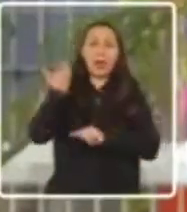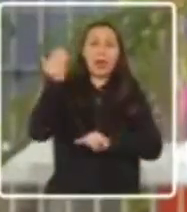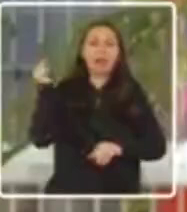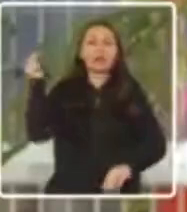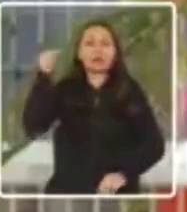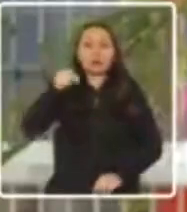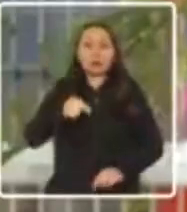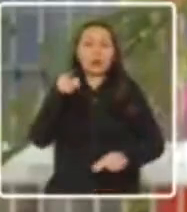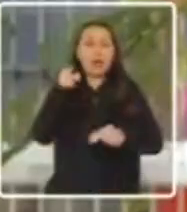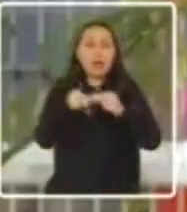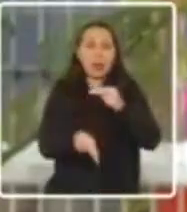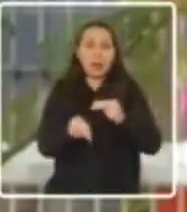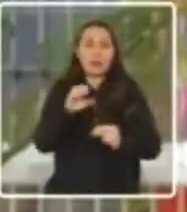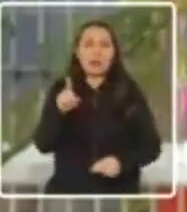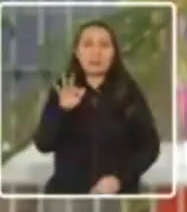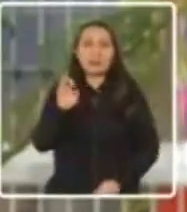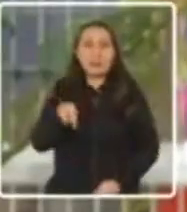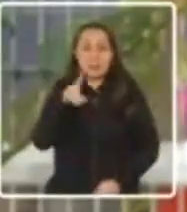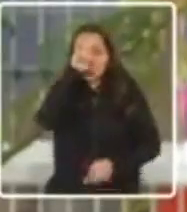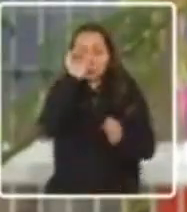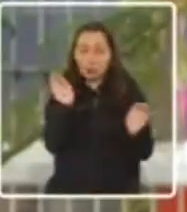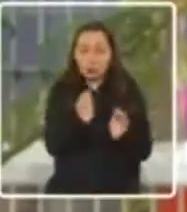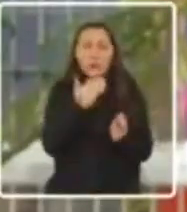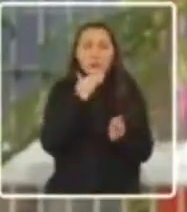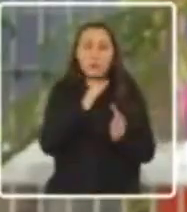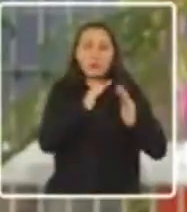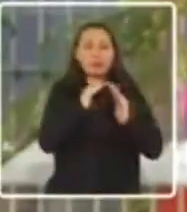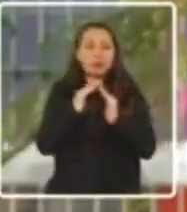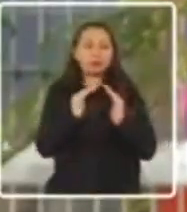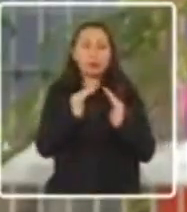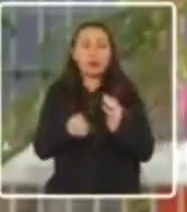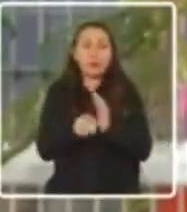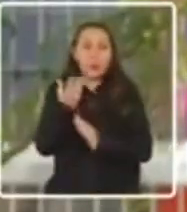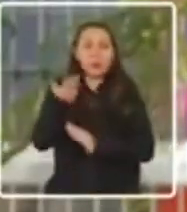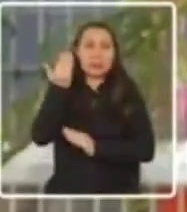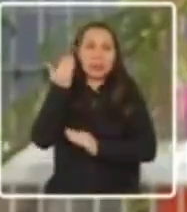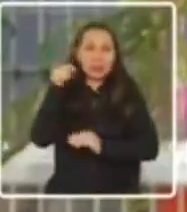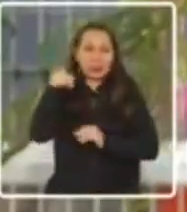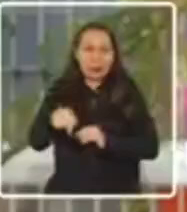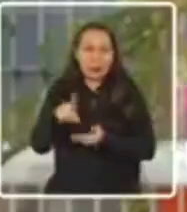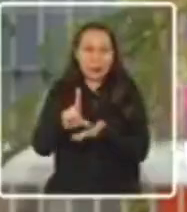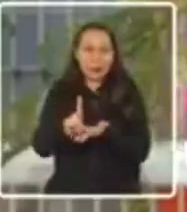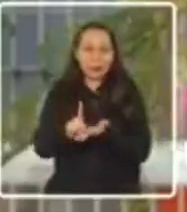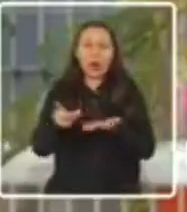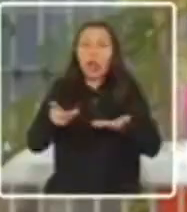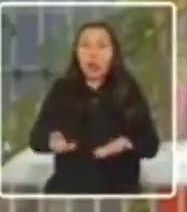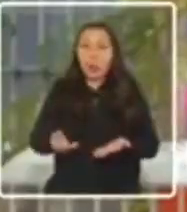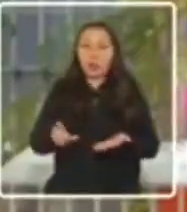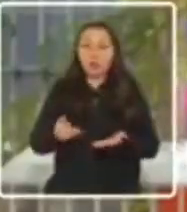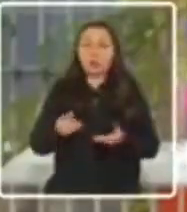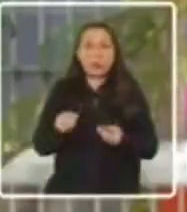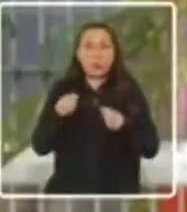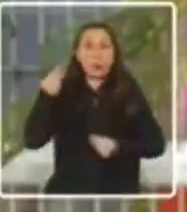antes inaugurando un CESFAM y parte también del complejo habitacional que está aquí. Y hoy día estamos por